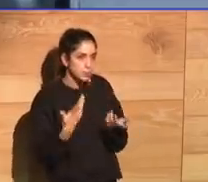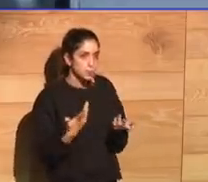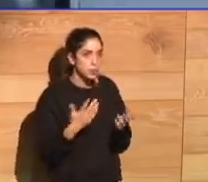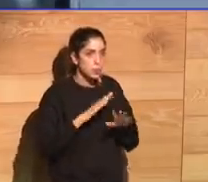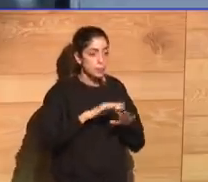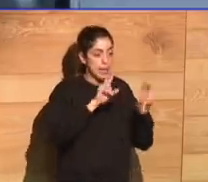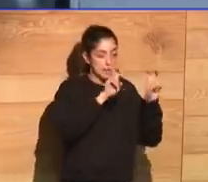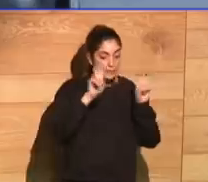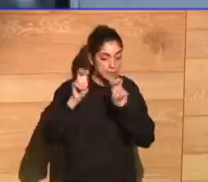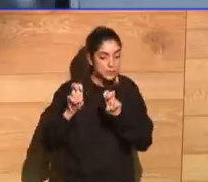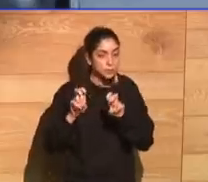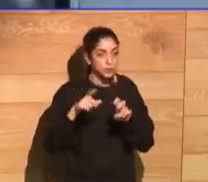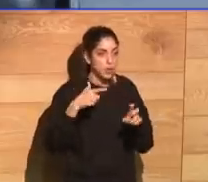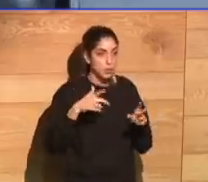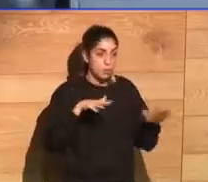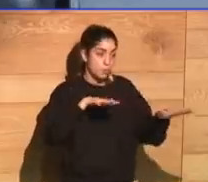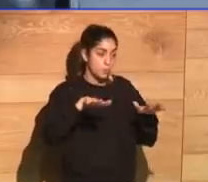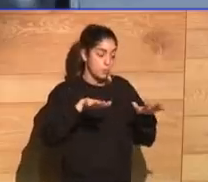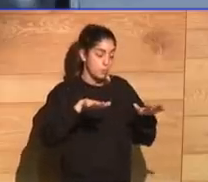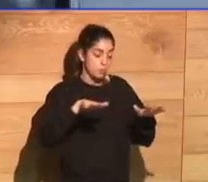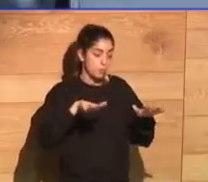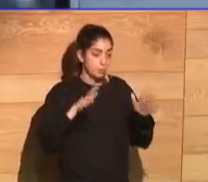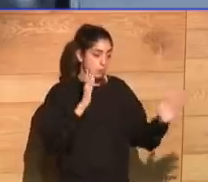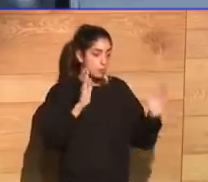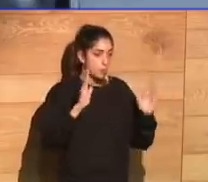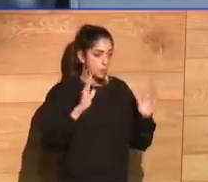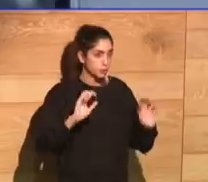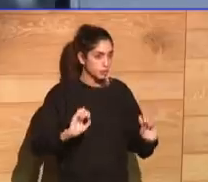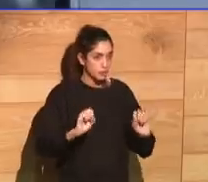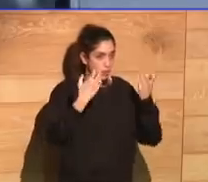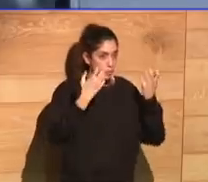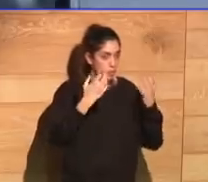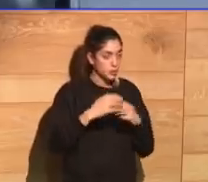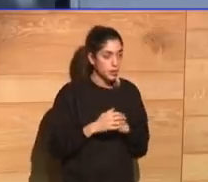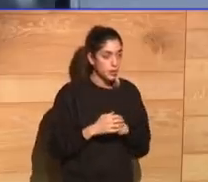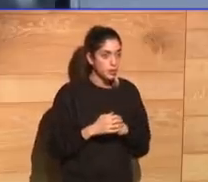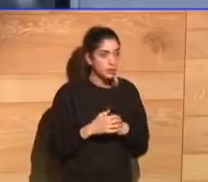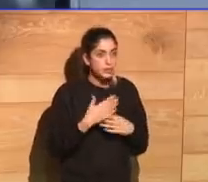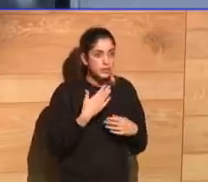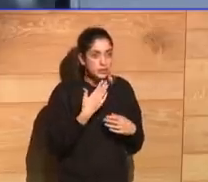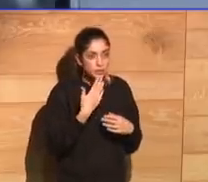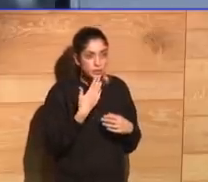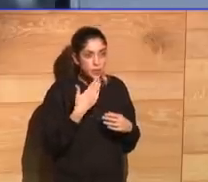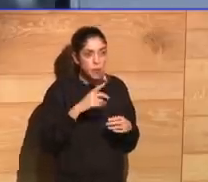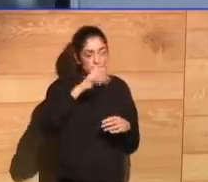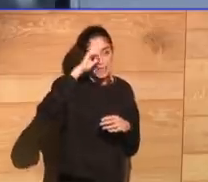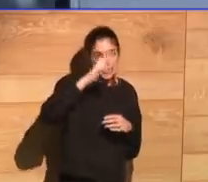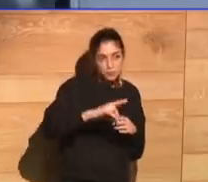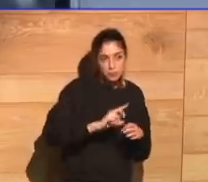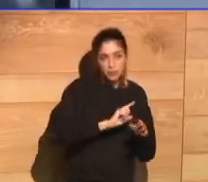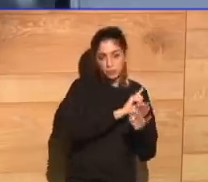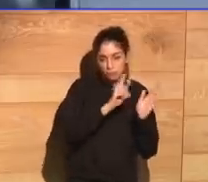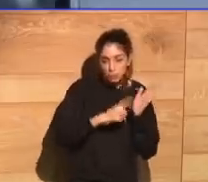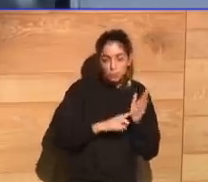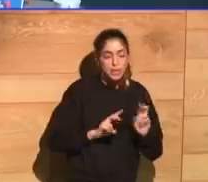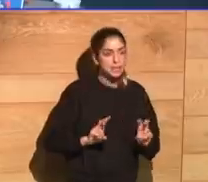momento tan revolucionario, que por cierto, ya lo diremos el próximo día, me temo. Que es lo más bonito que la de Singer, ¿no? Ese respeto absoluto al inicio que te